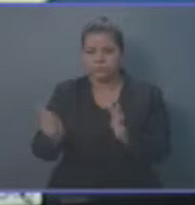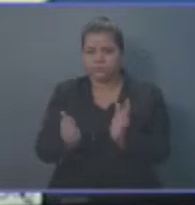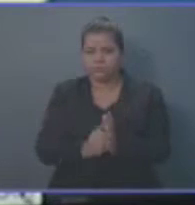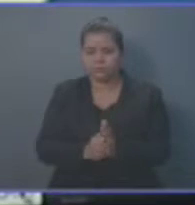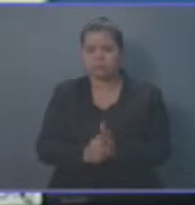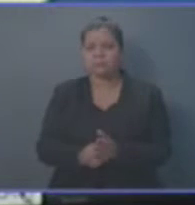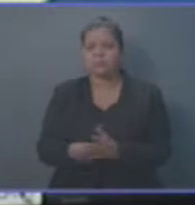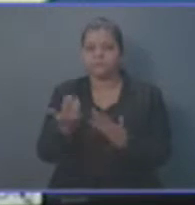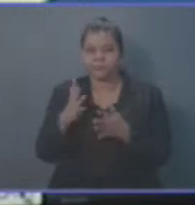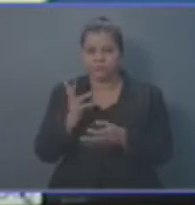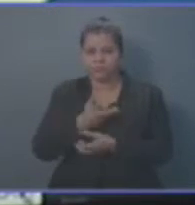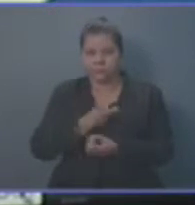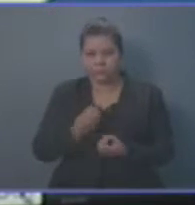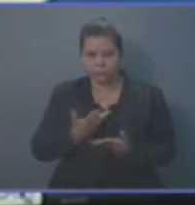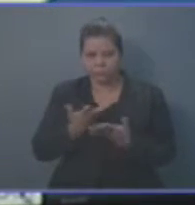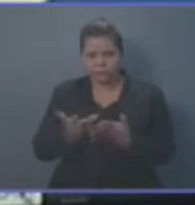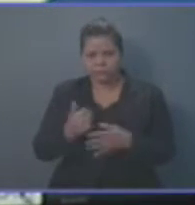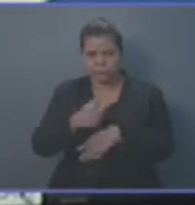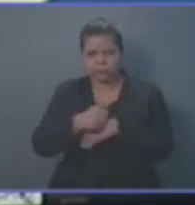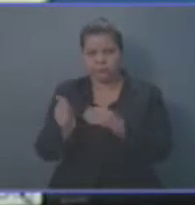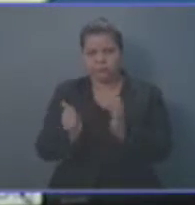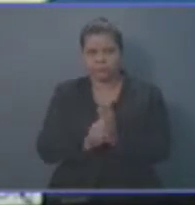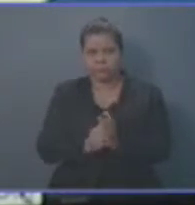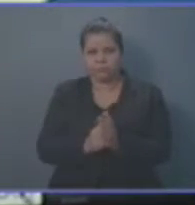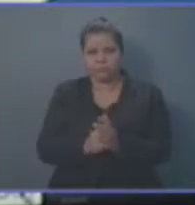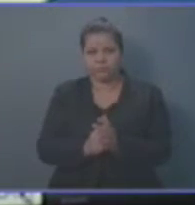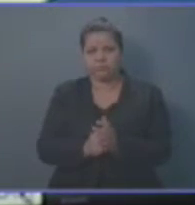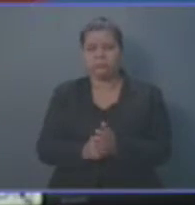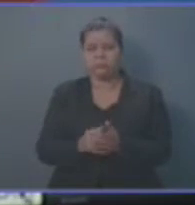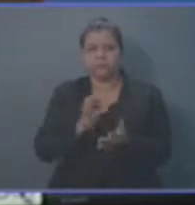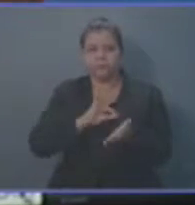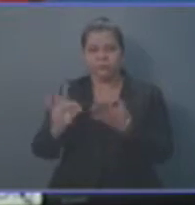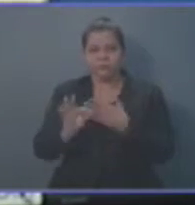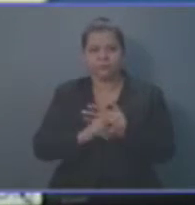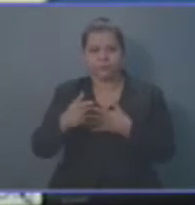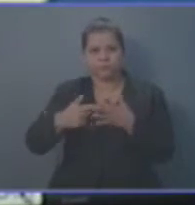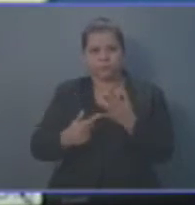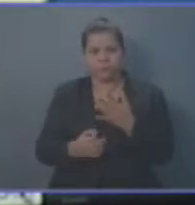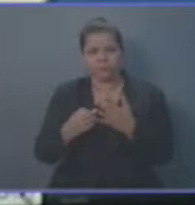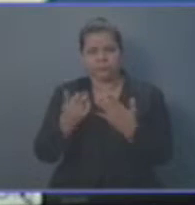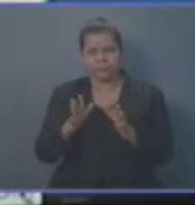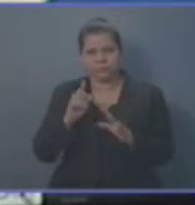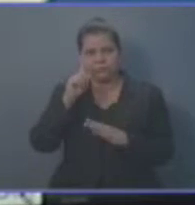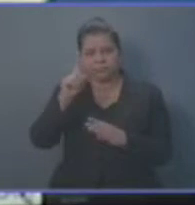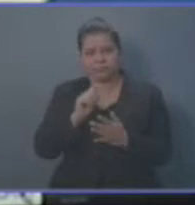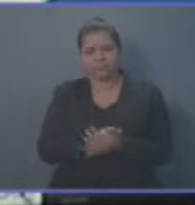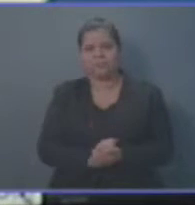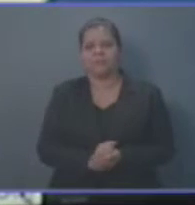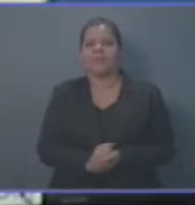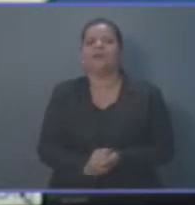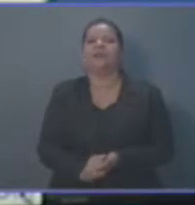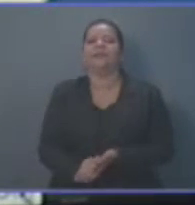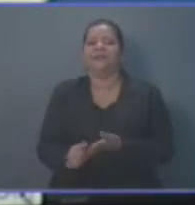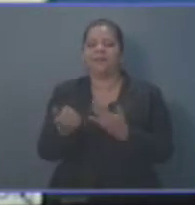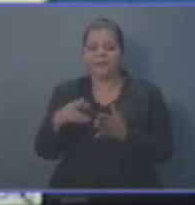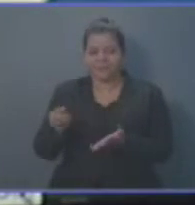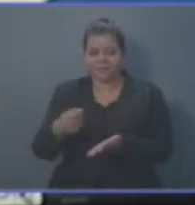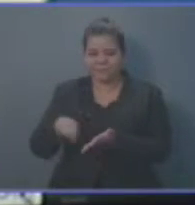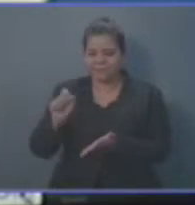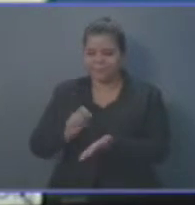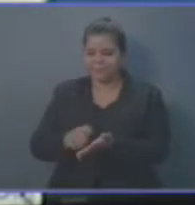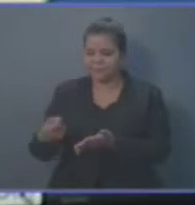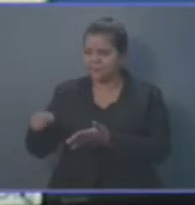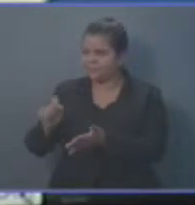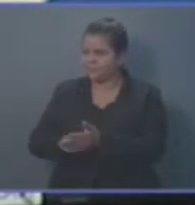así lo hace del conocimiento del Honorable Pleno Legislativo, para los efectos legales consiguientes. Dios, Unión, Libertad, firmado por la